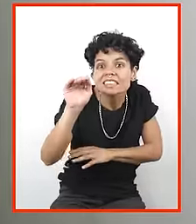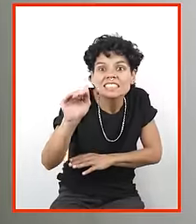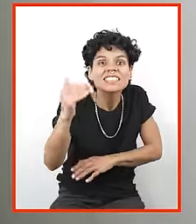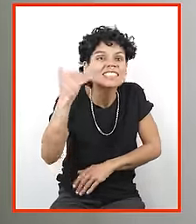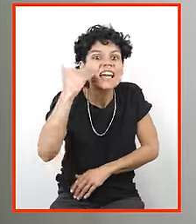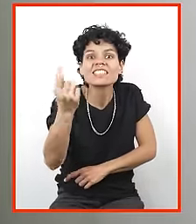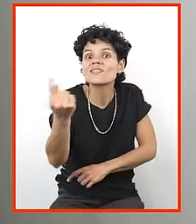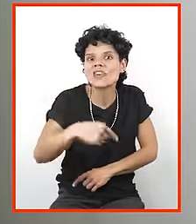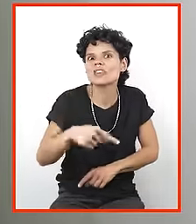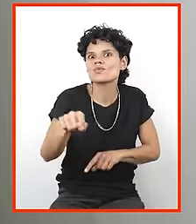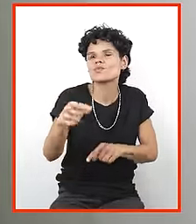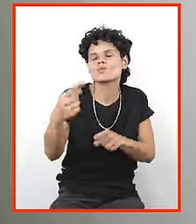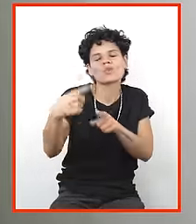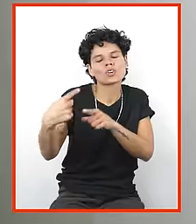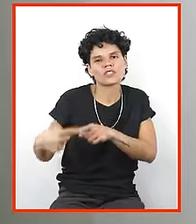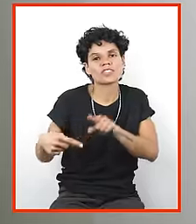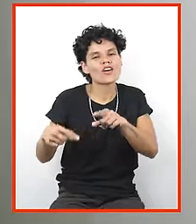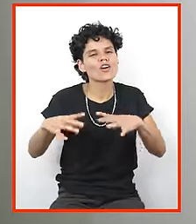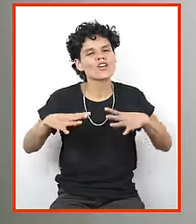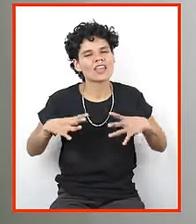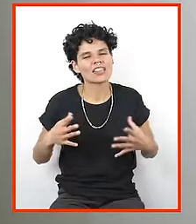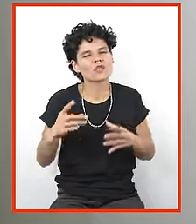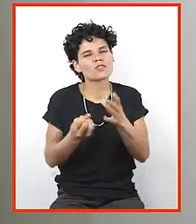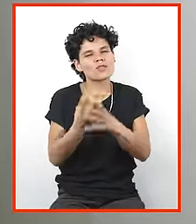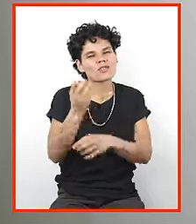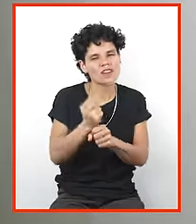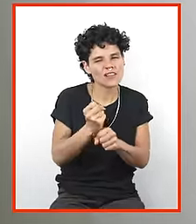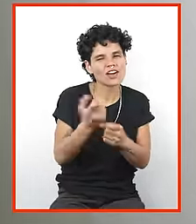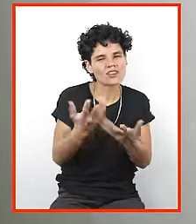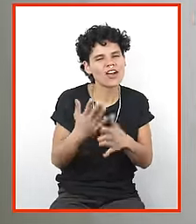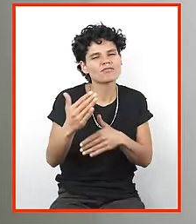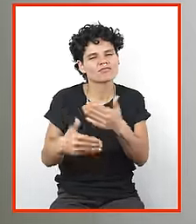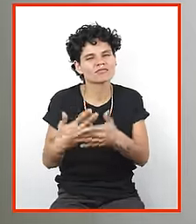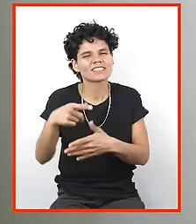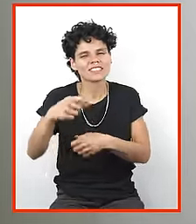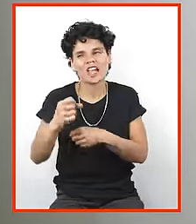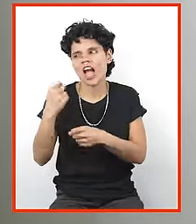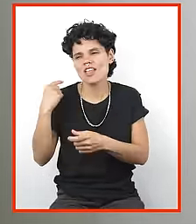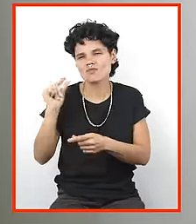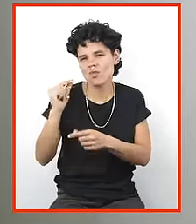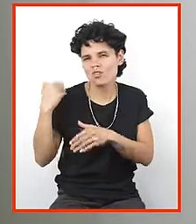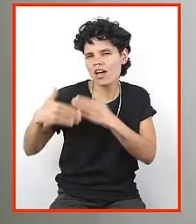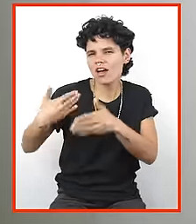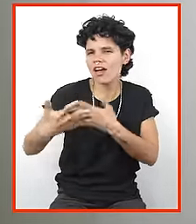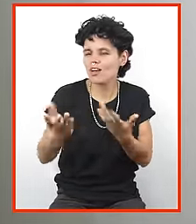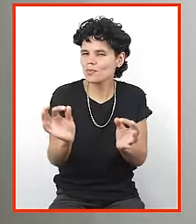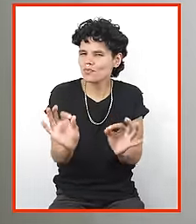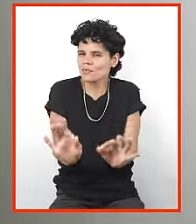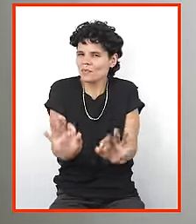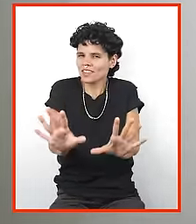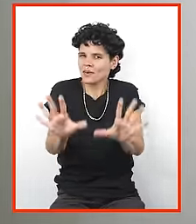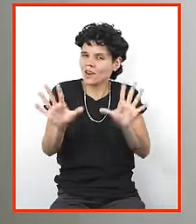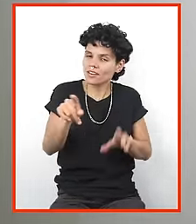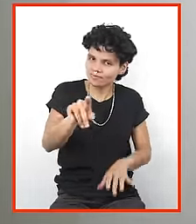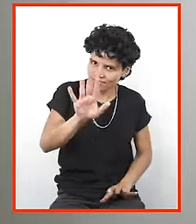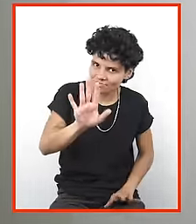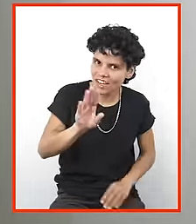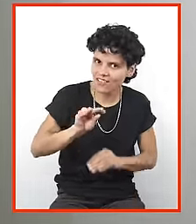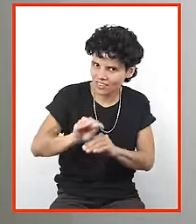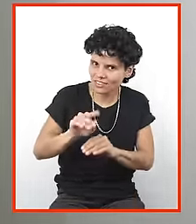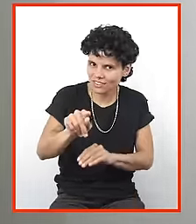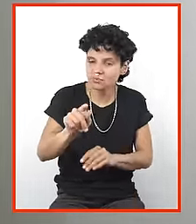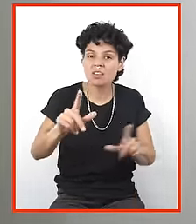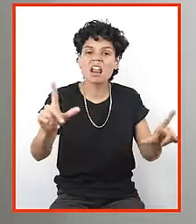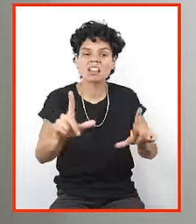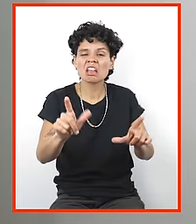al programa. Pero hoy día estamos muy contentos porque además tiene un nuevo trabajo, ha tenido unos años excepcionales. Así es que ustedes saben